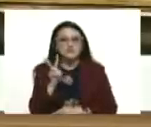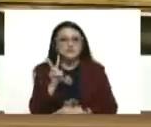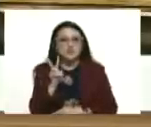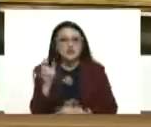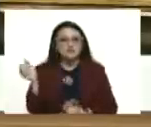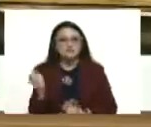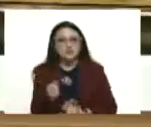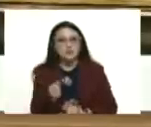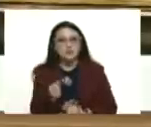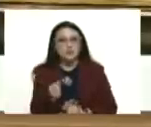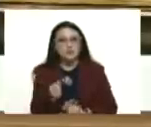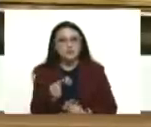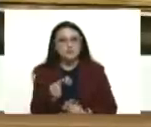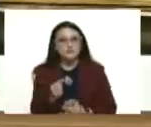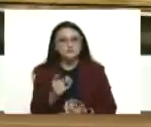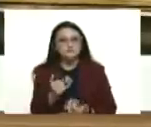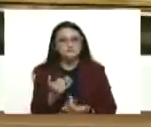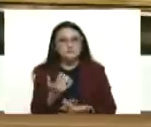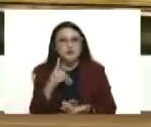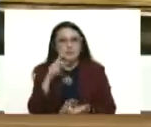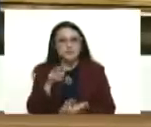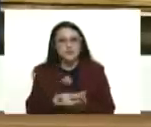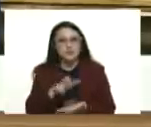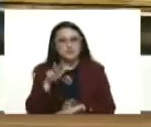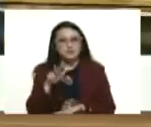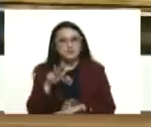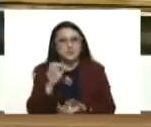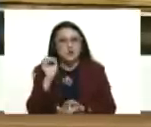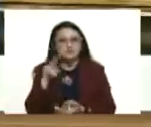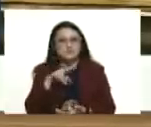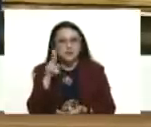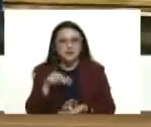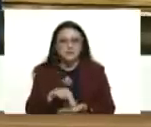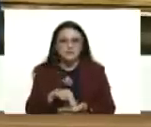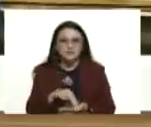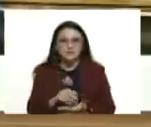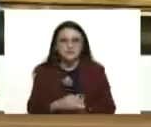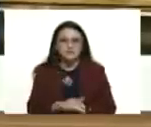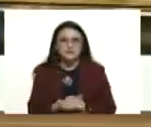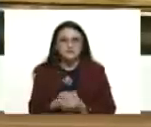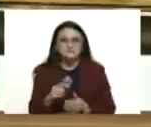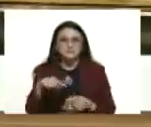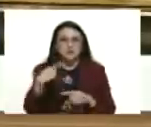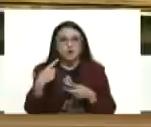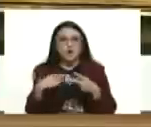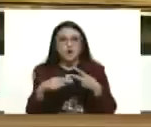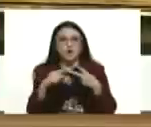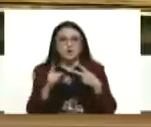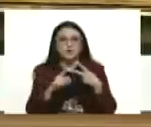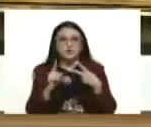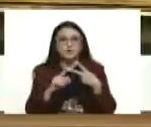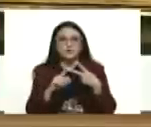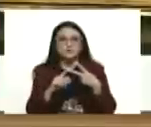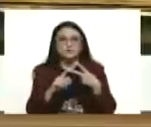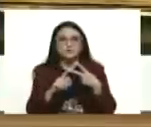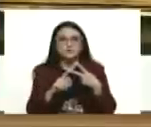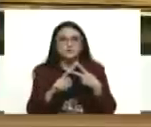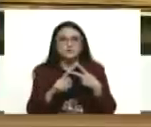traído de manera perentoria para su aprobación en la Asamblea Nacional. Siguiente punto del orden del día, ciudadana